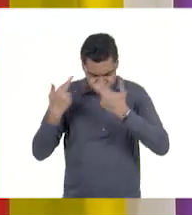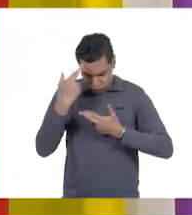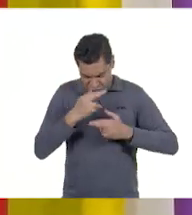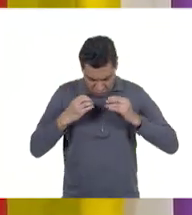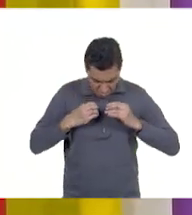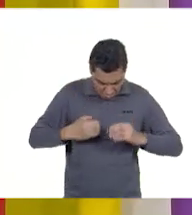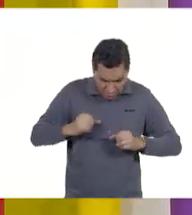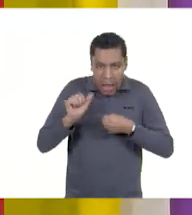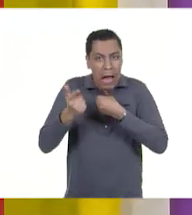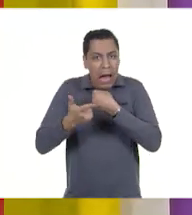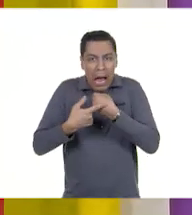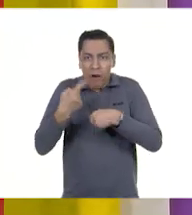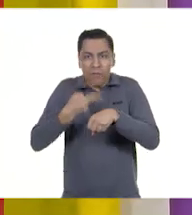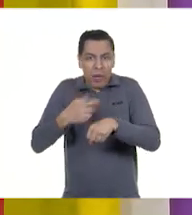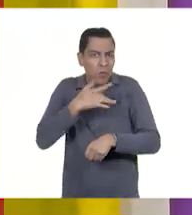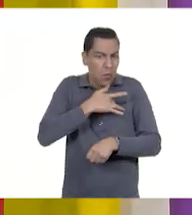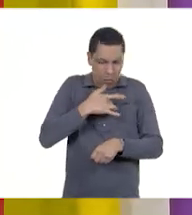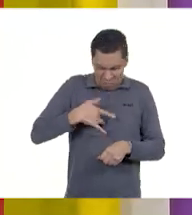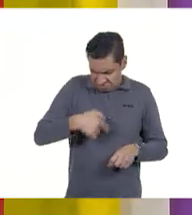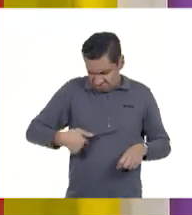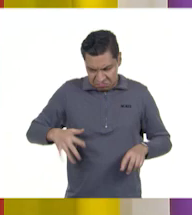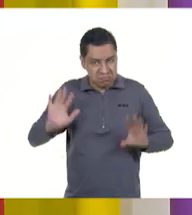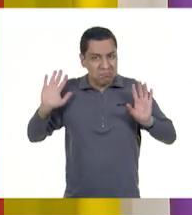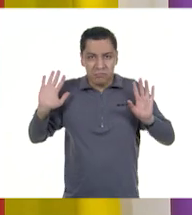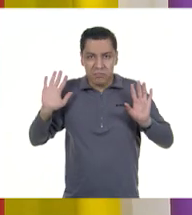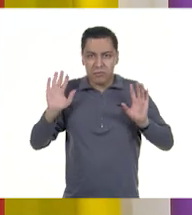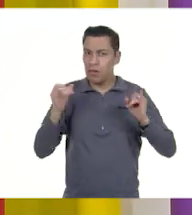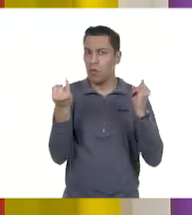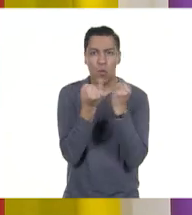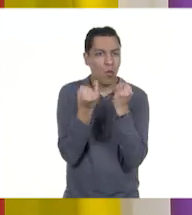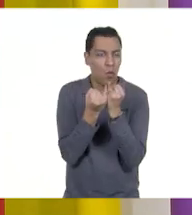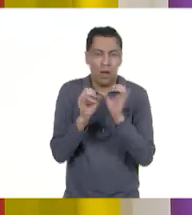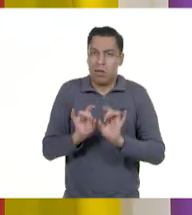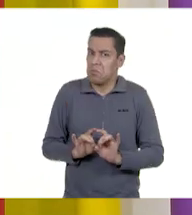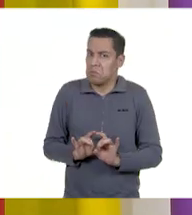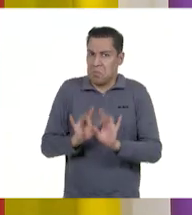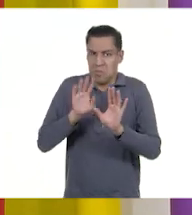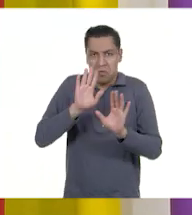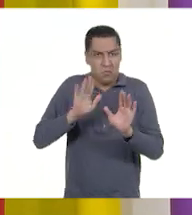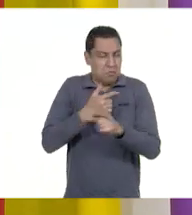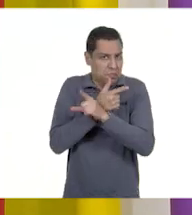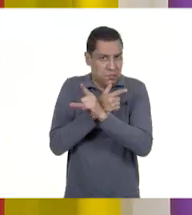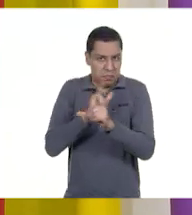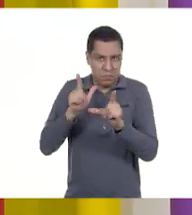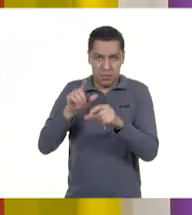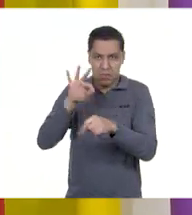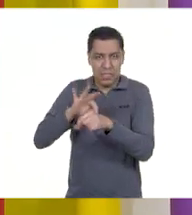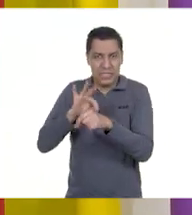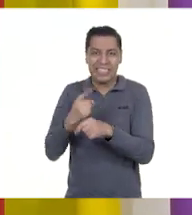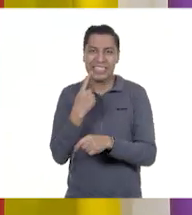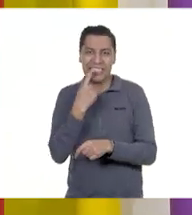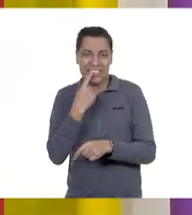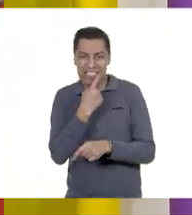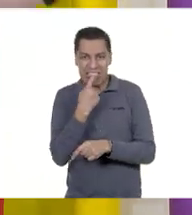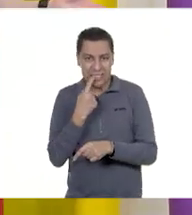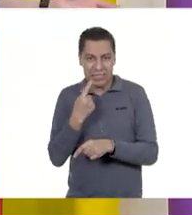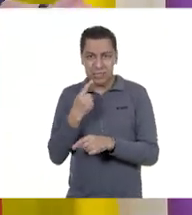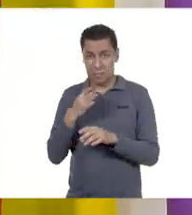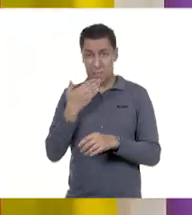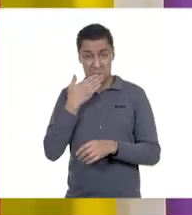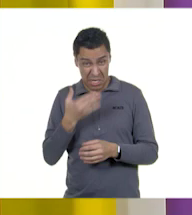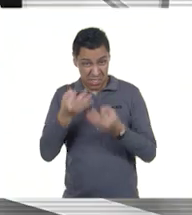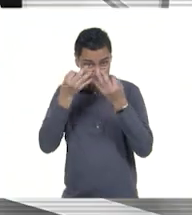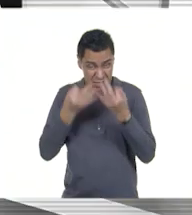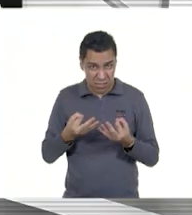estás bien, que te revise tu corazón y demás. No necesariamente cuando estás enfermo, sino para que te revise y veas si todo está en